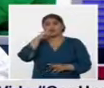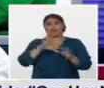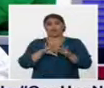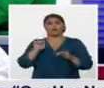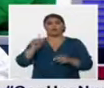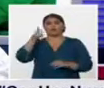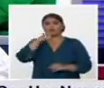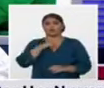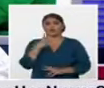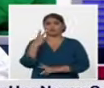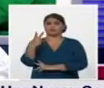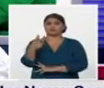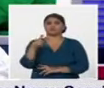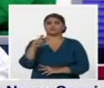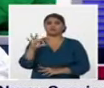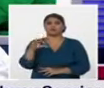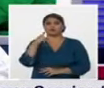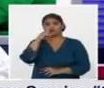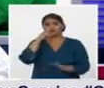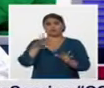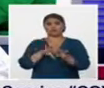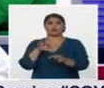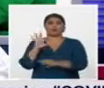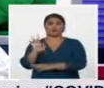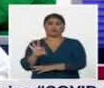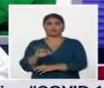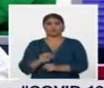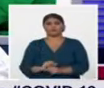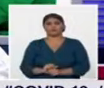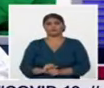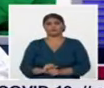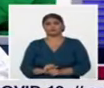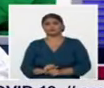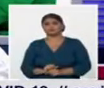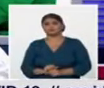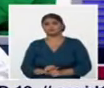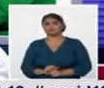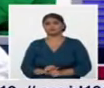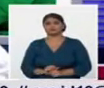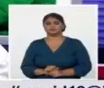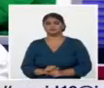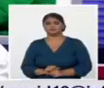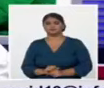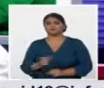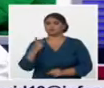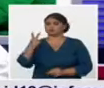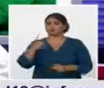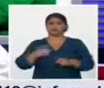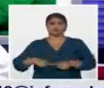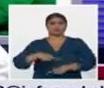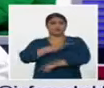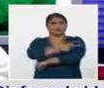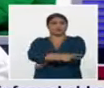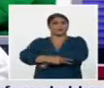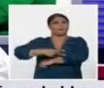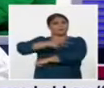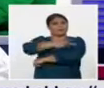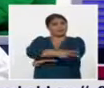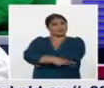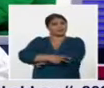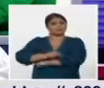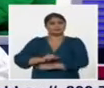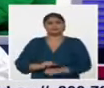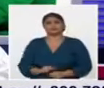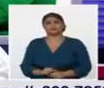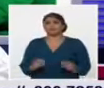transmisión autóctona de La Habana, 2 laosianos, también consecuencia de la transmisión autóctona aquí en La